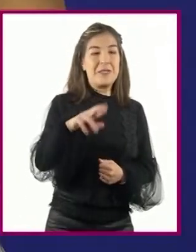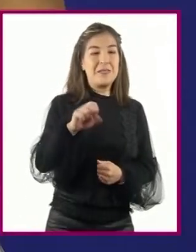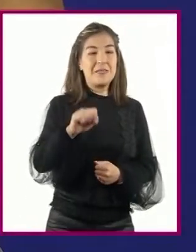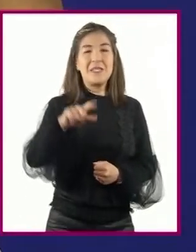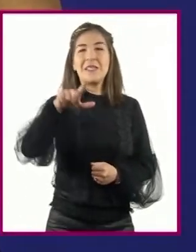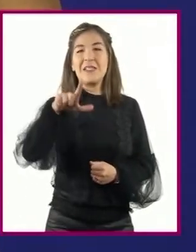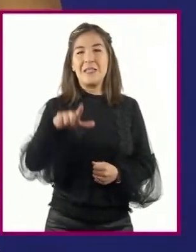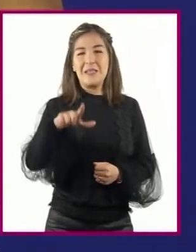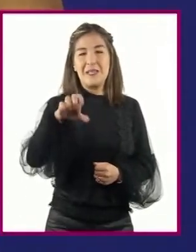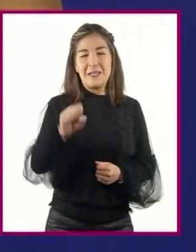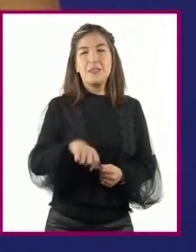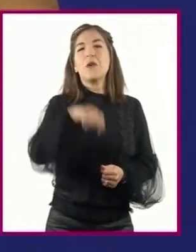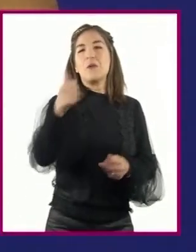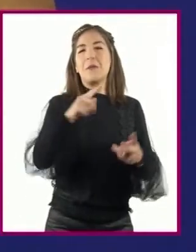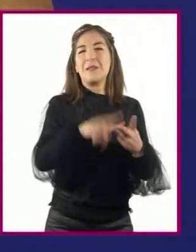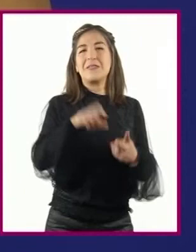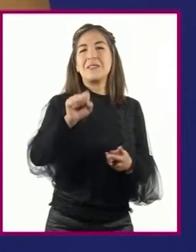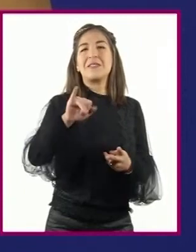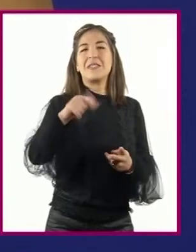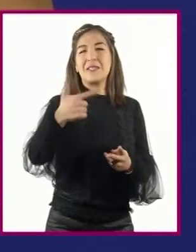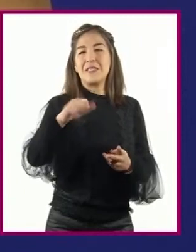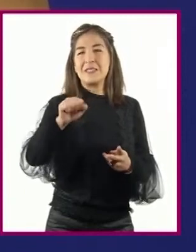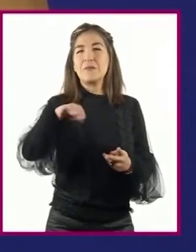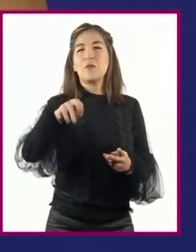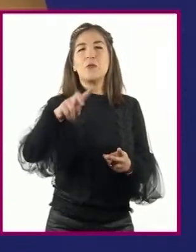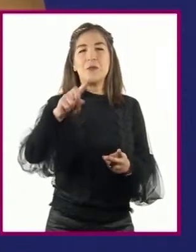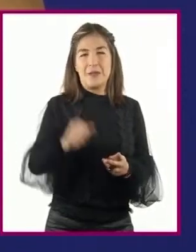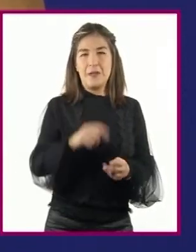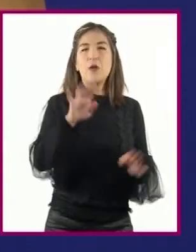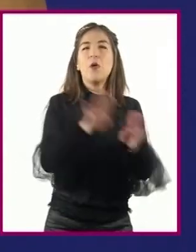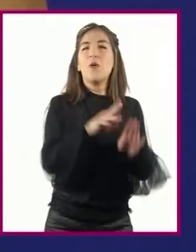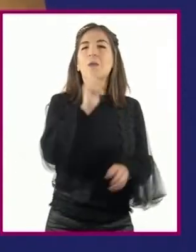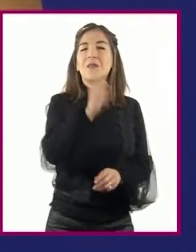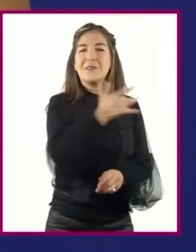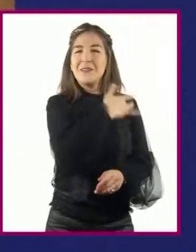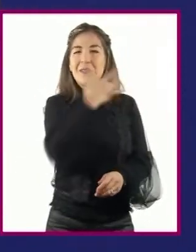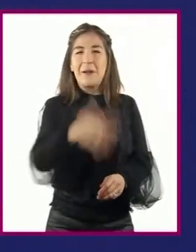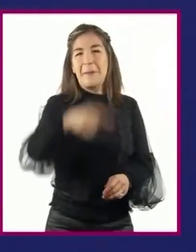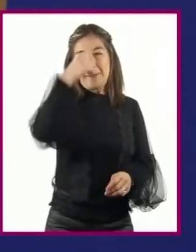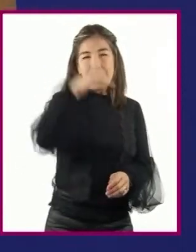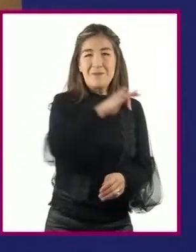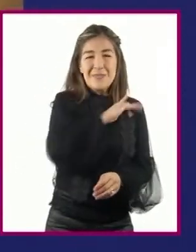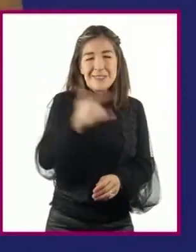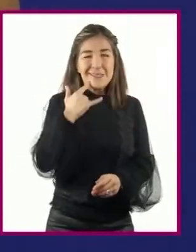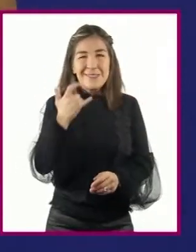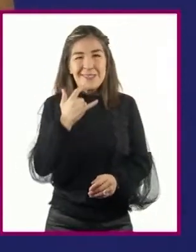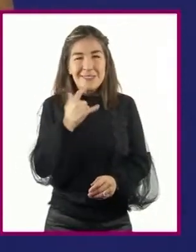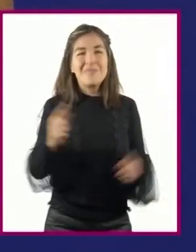y Sigismunda, y de todo lo que tienen que hacer para lograr estar juntos.